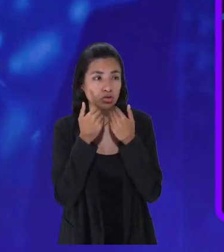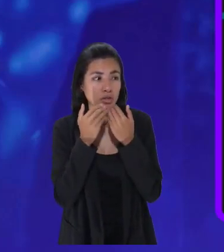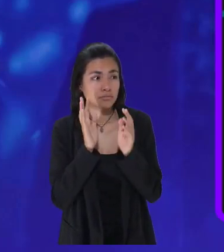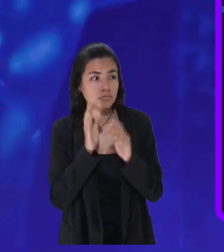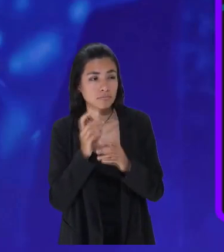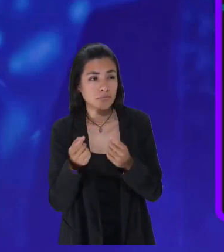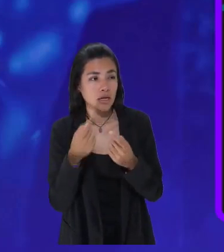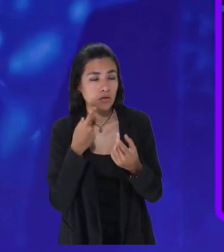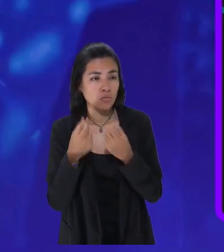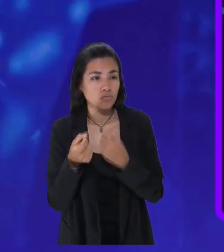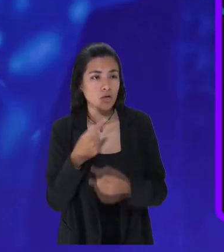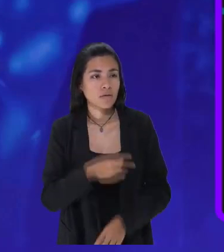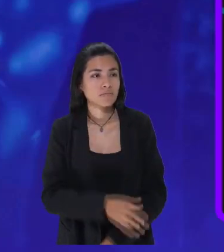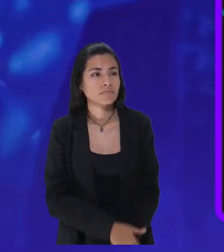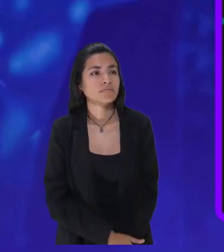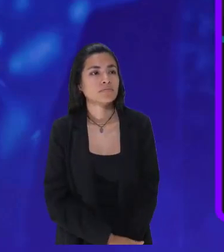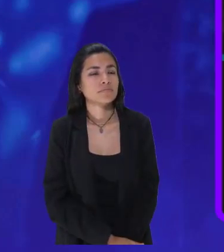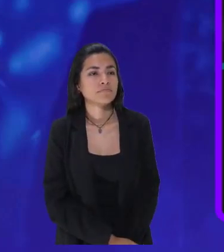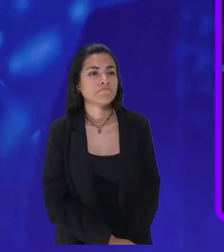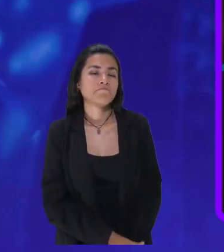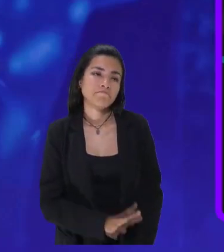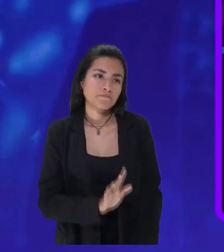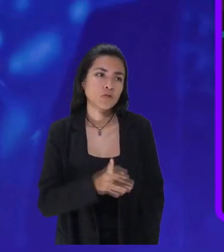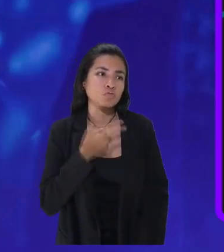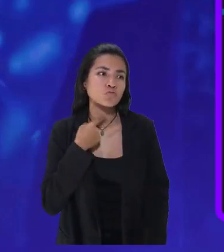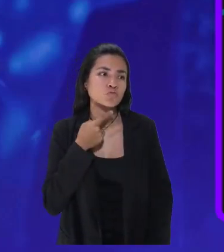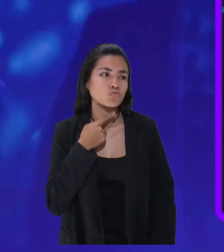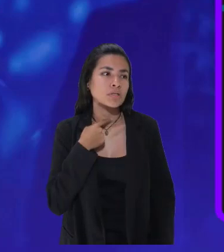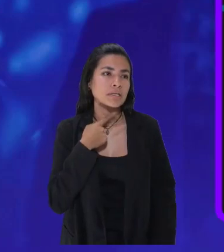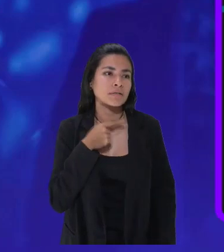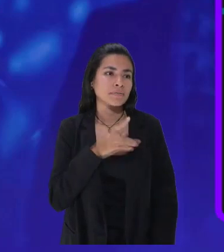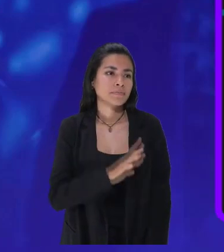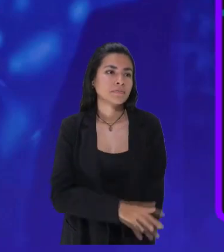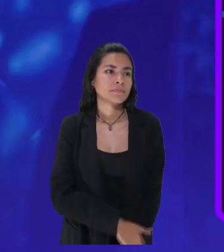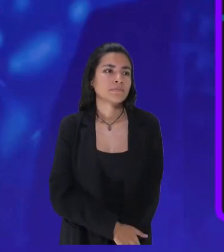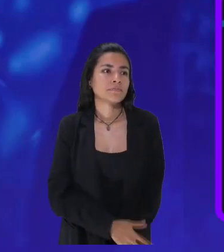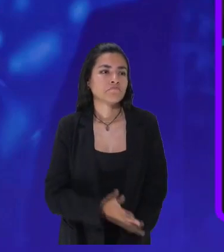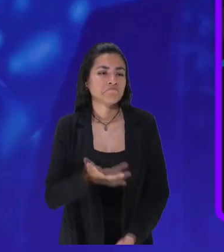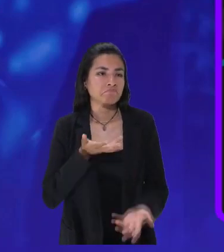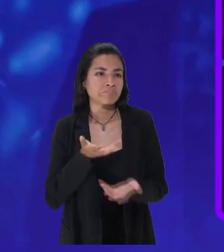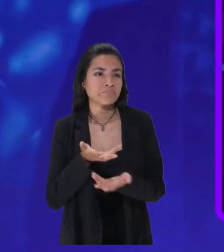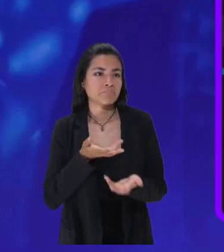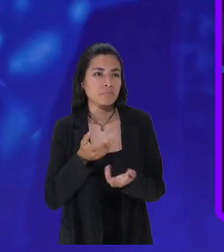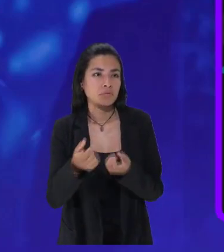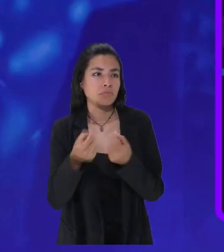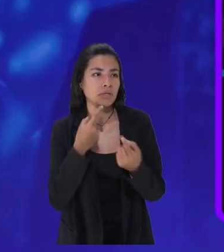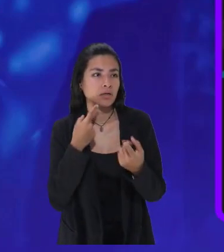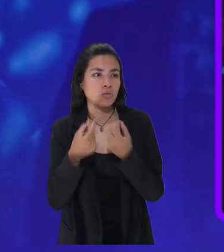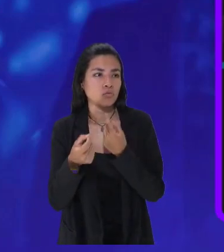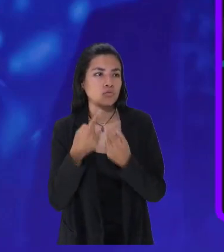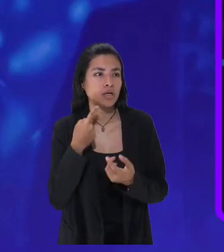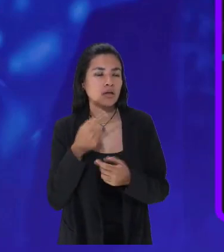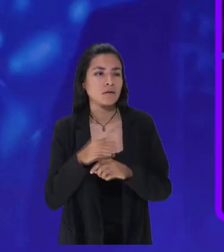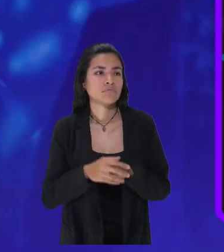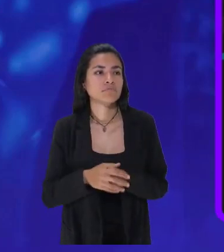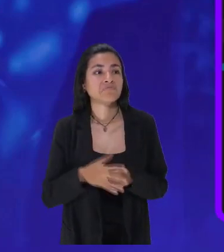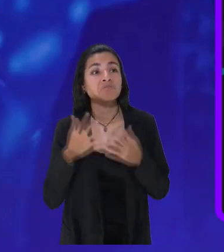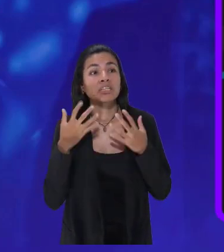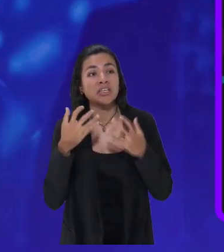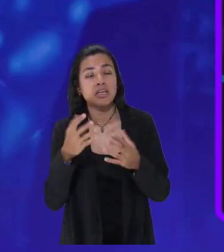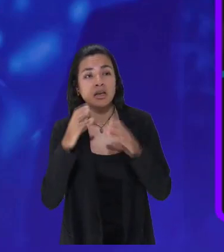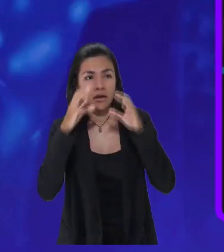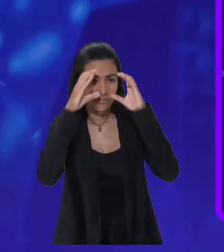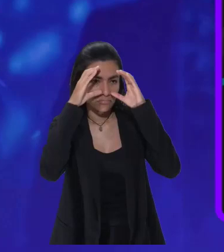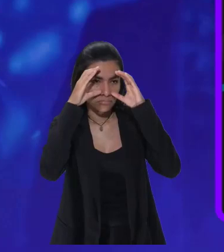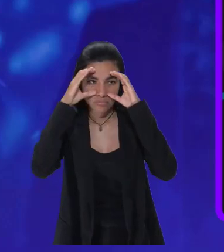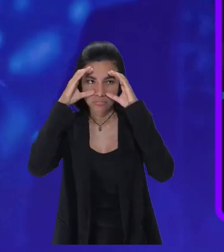realizar, pero sí nos gustaría que interactuaran y nos preguntaran. Vamos a estar con las gafas, si alguien quiere ponérselas y